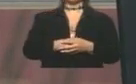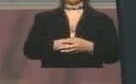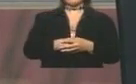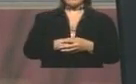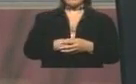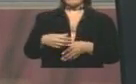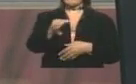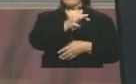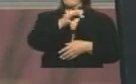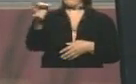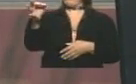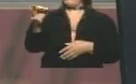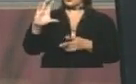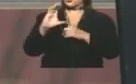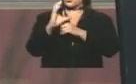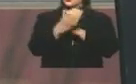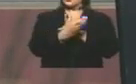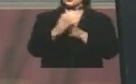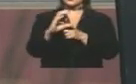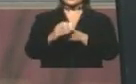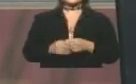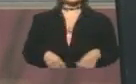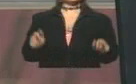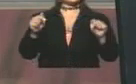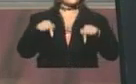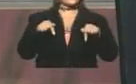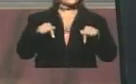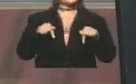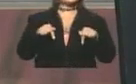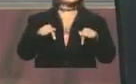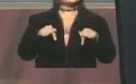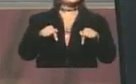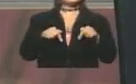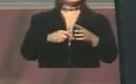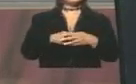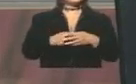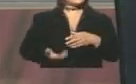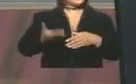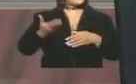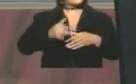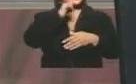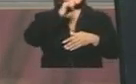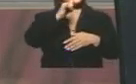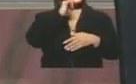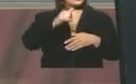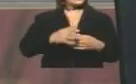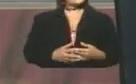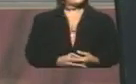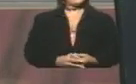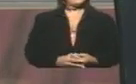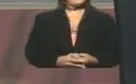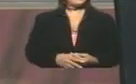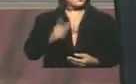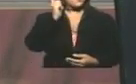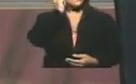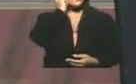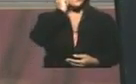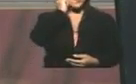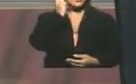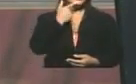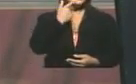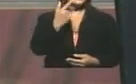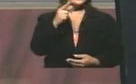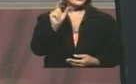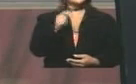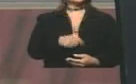maestrísimos y maestrísimas de nuestra cultura. Y fíjate, quiero hacer alusión con ese importante mensaje que daba nuestra gran cantora Jerónima